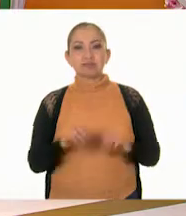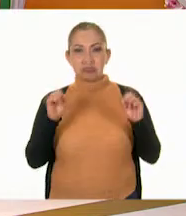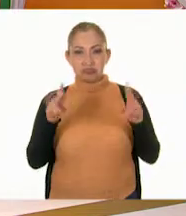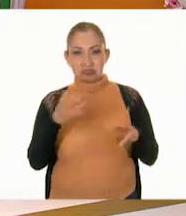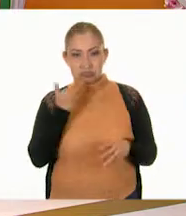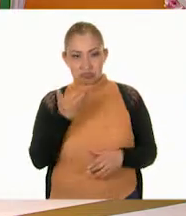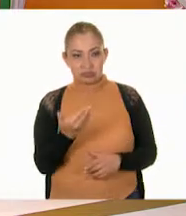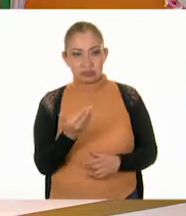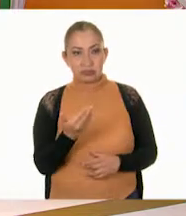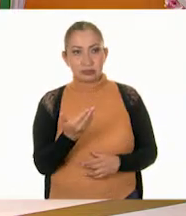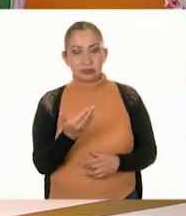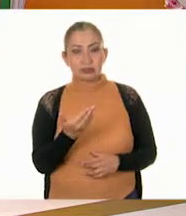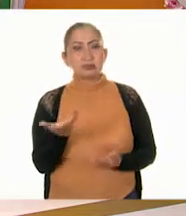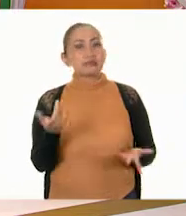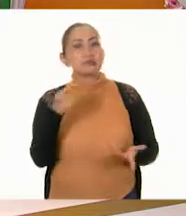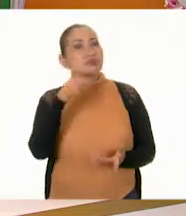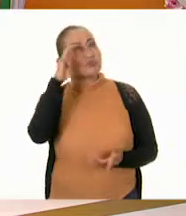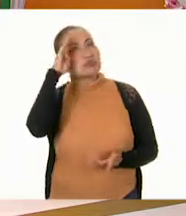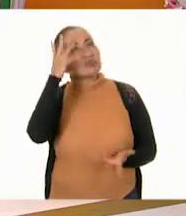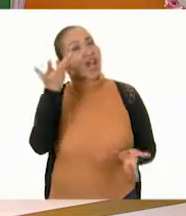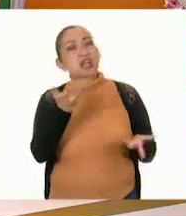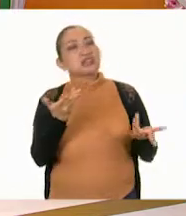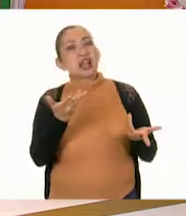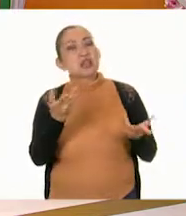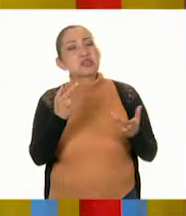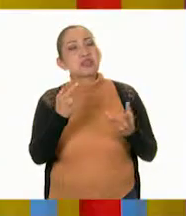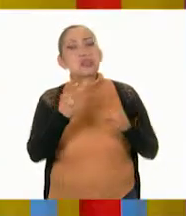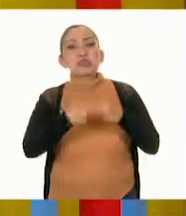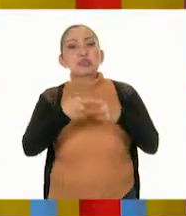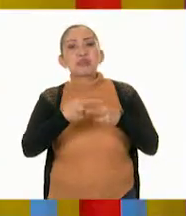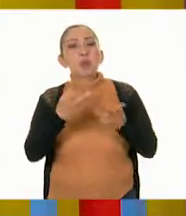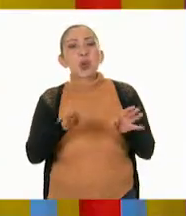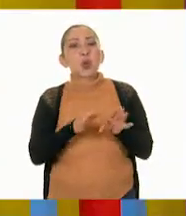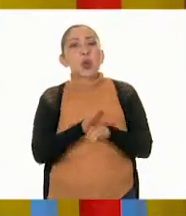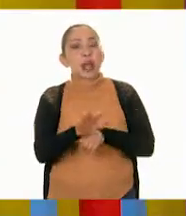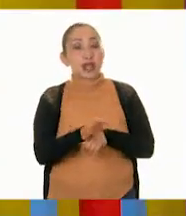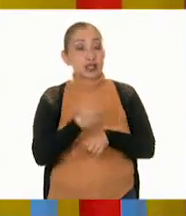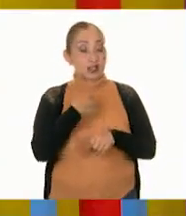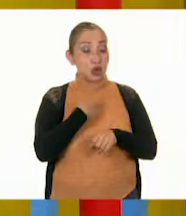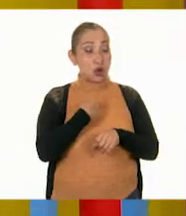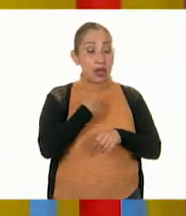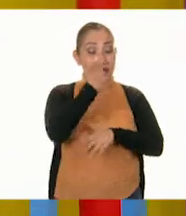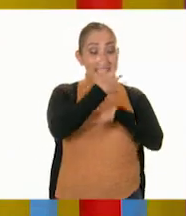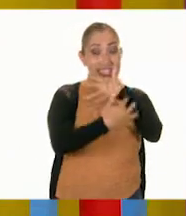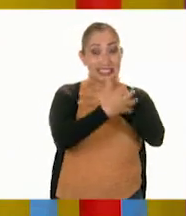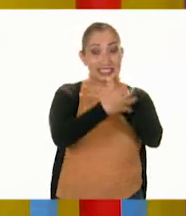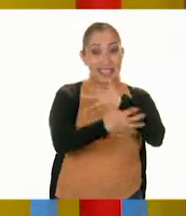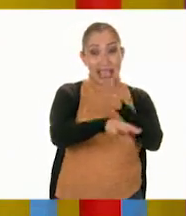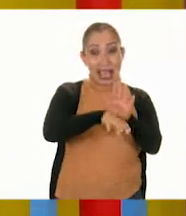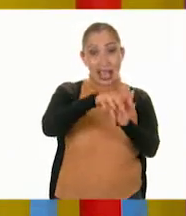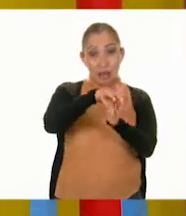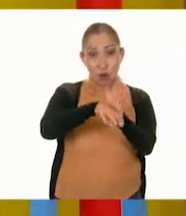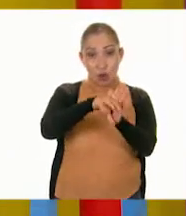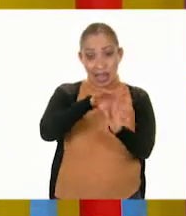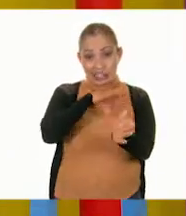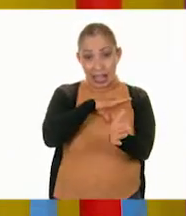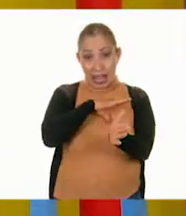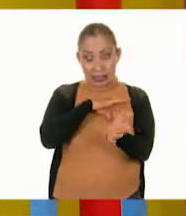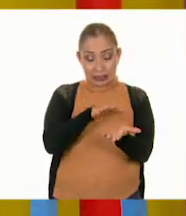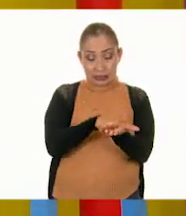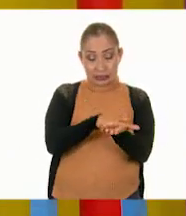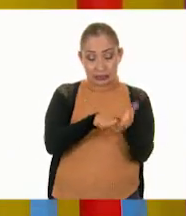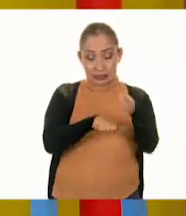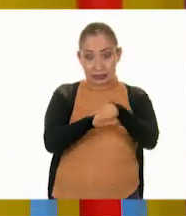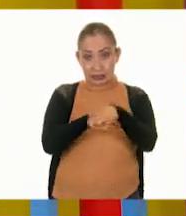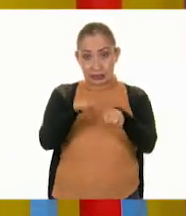Uh-huh. Ok, ¿y qué sería lo que tendrías que realizar con la división? Pues tendríamos que dividir las 15 rebanadas que tiene Gloria en este